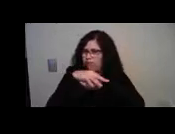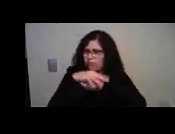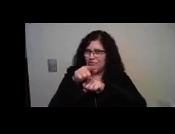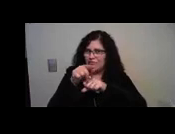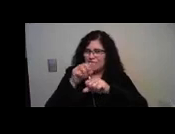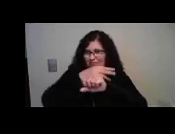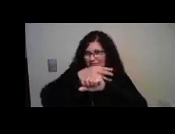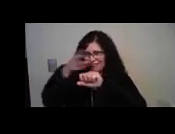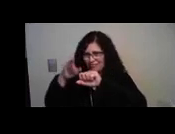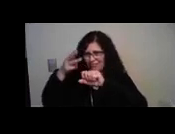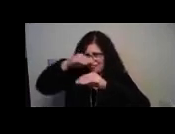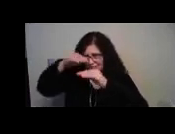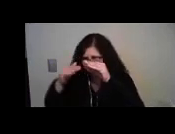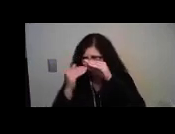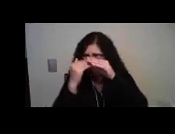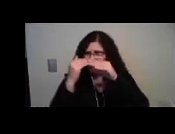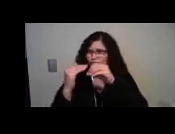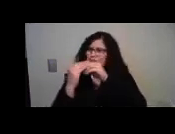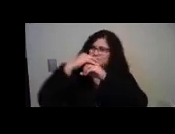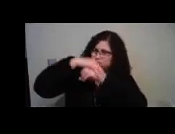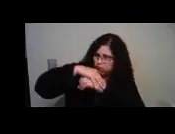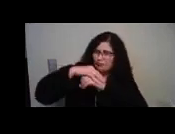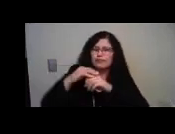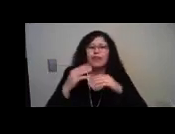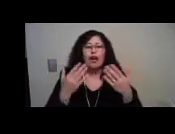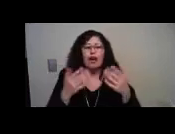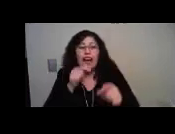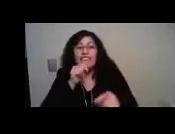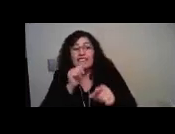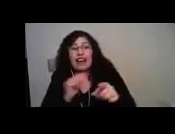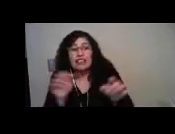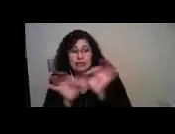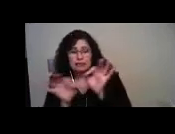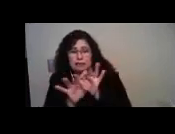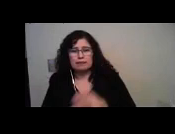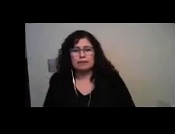acuerdo? Me faltó esto, ¿ya?